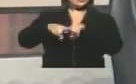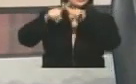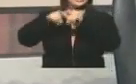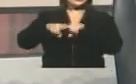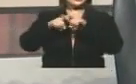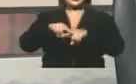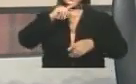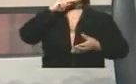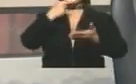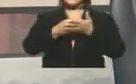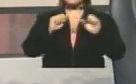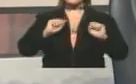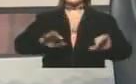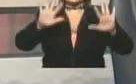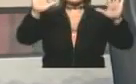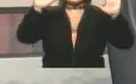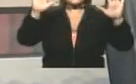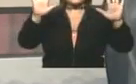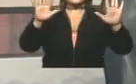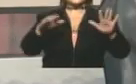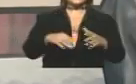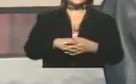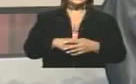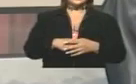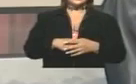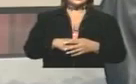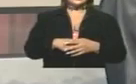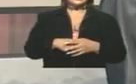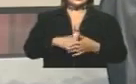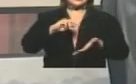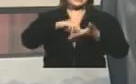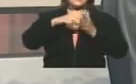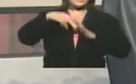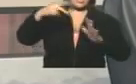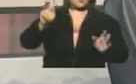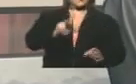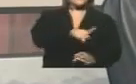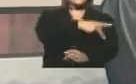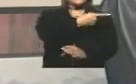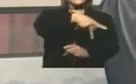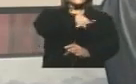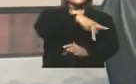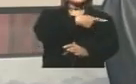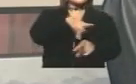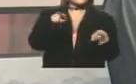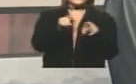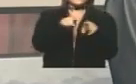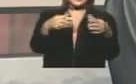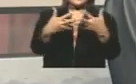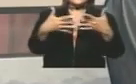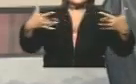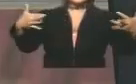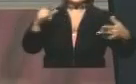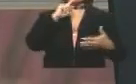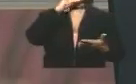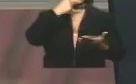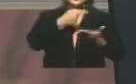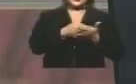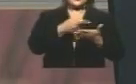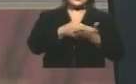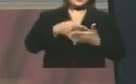de paso tiene un nombre maravilloso, ¿no? Sí, sí, dos notas musicales, pero también una connotación así poética, uh-huh, para de apropiación, para los jóvenes,